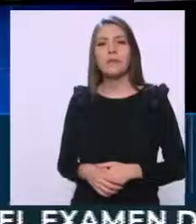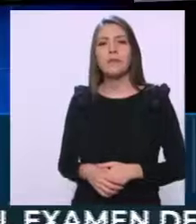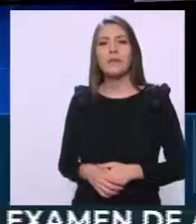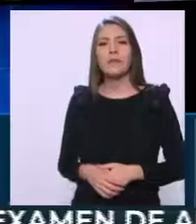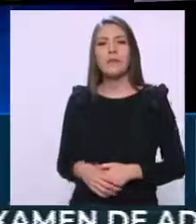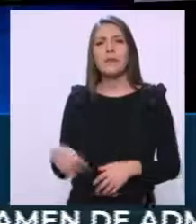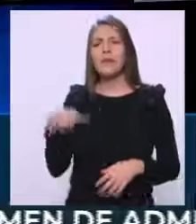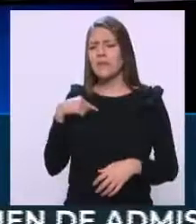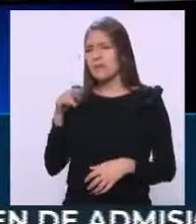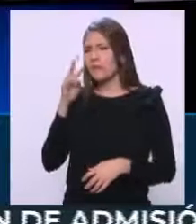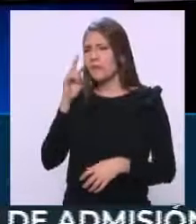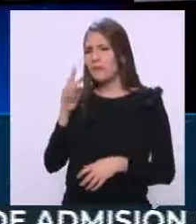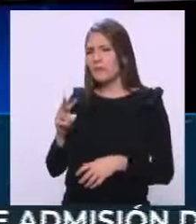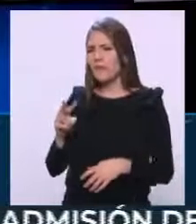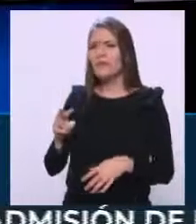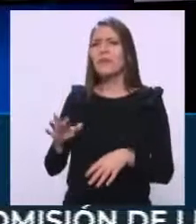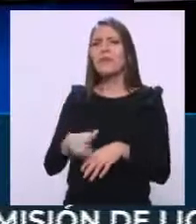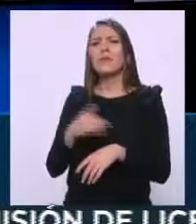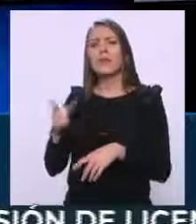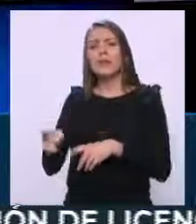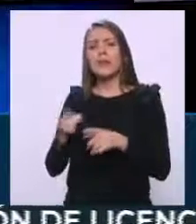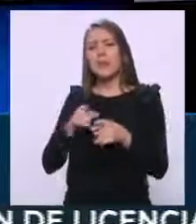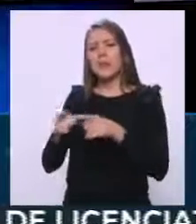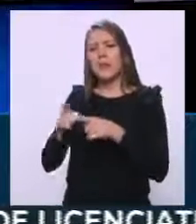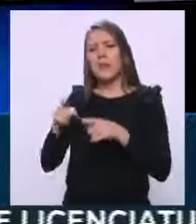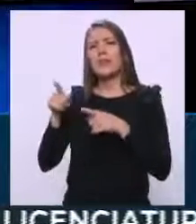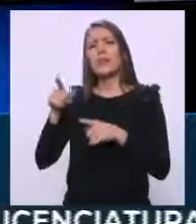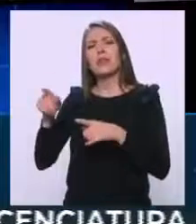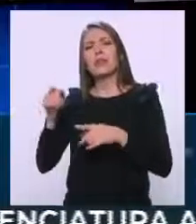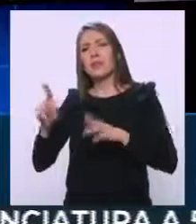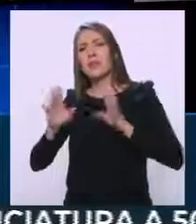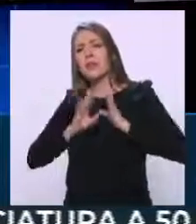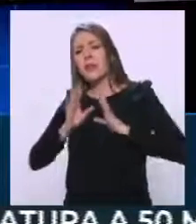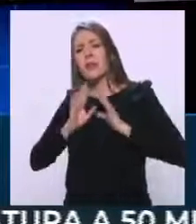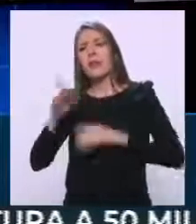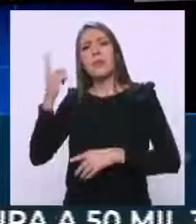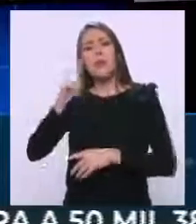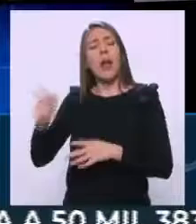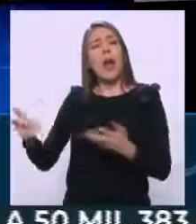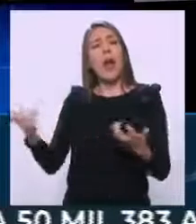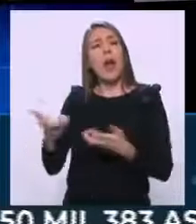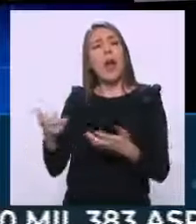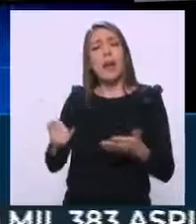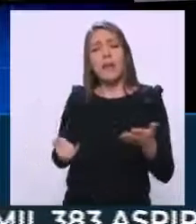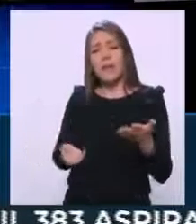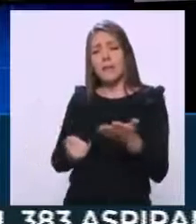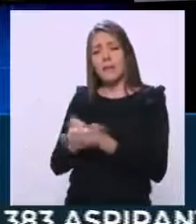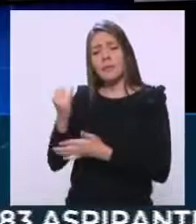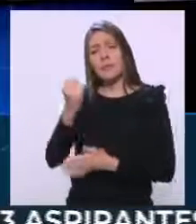esté enfocando la crítica a la Armada de México cuando es una decisión del presidente